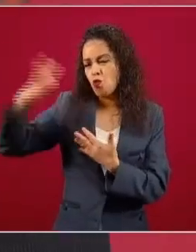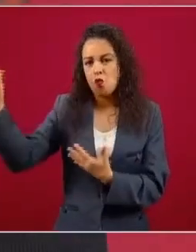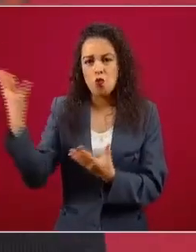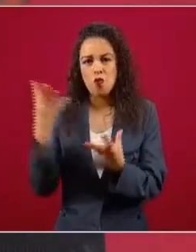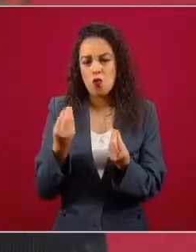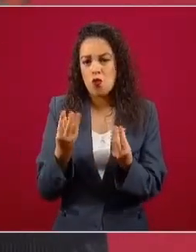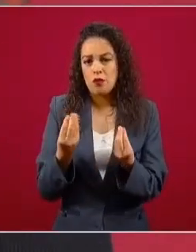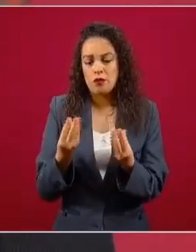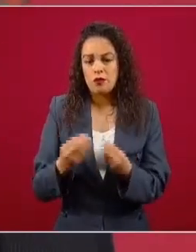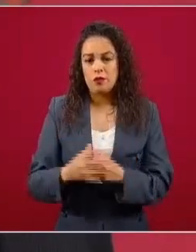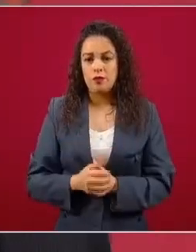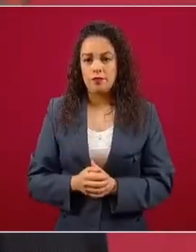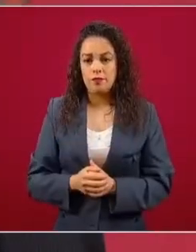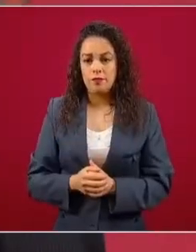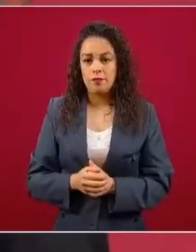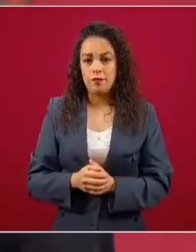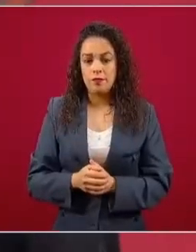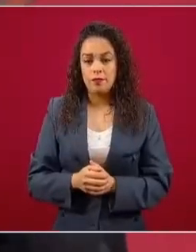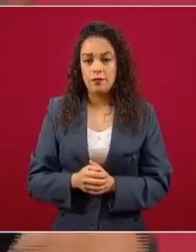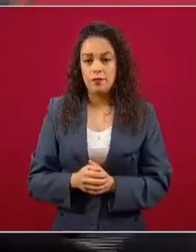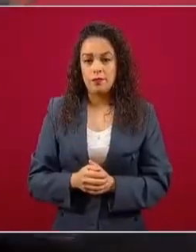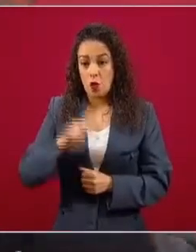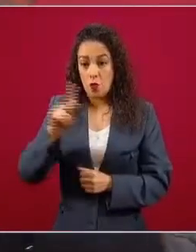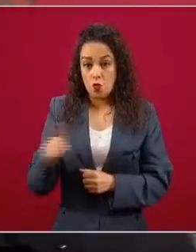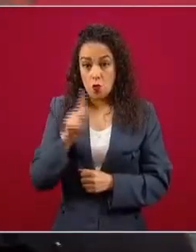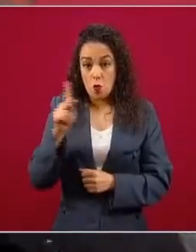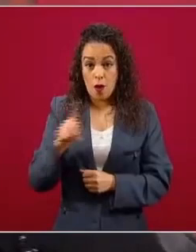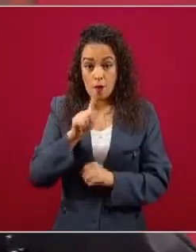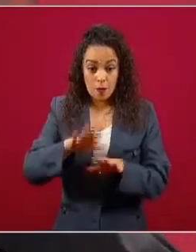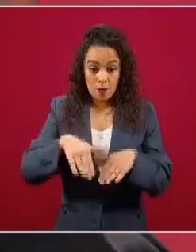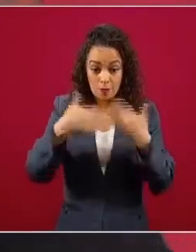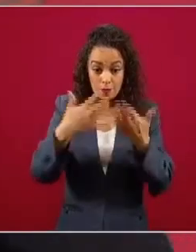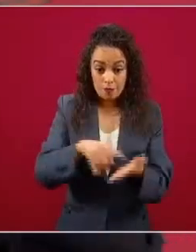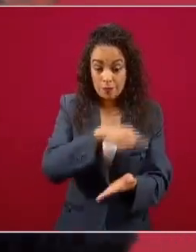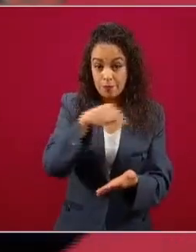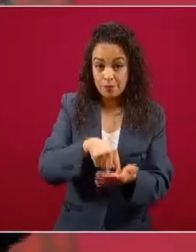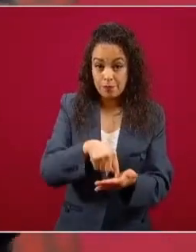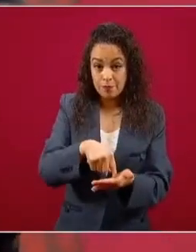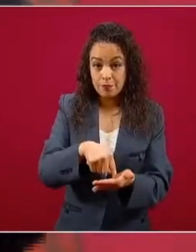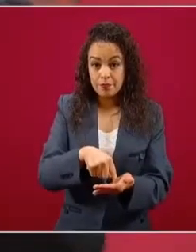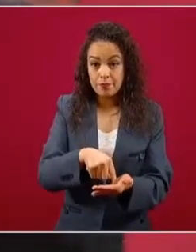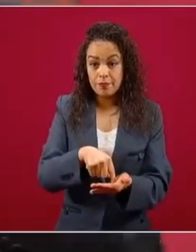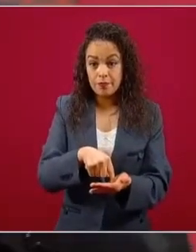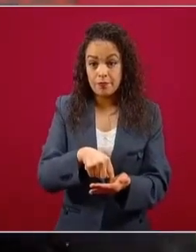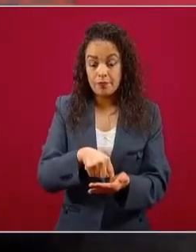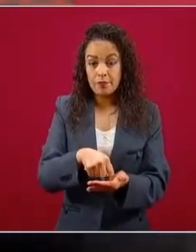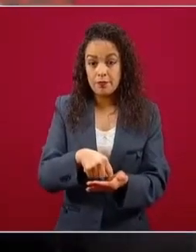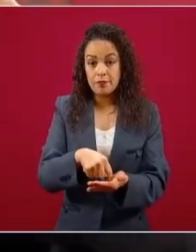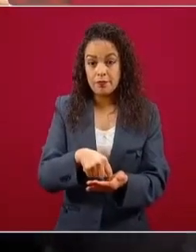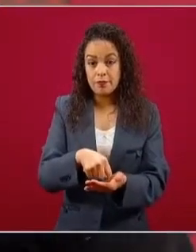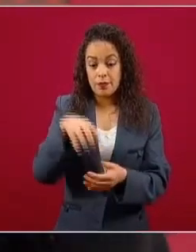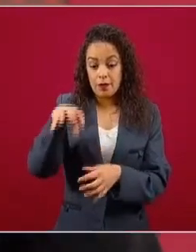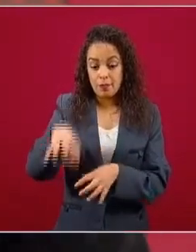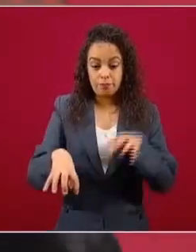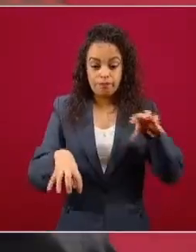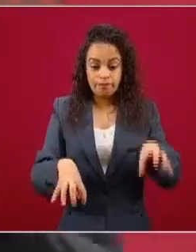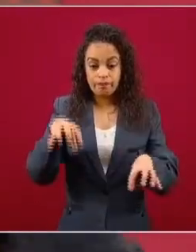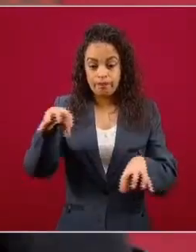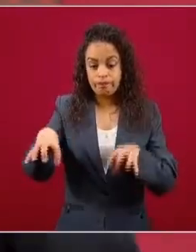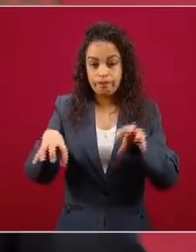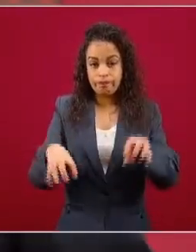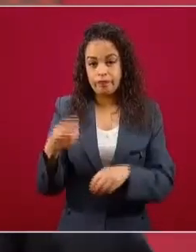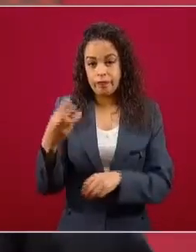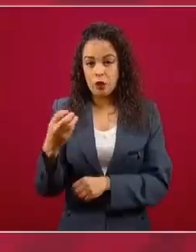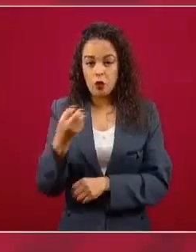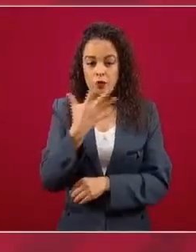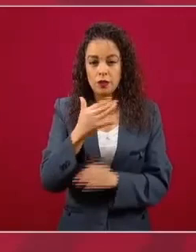Se llega a un pueblo y cada 3, cada 5 casas, una